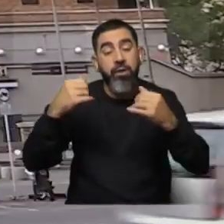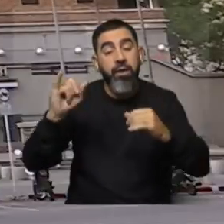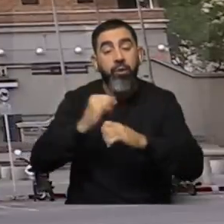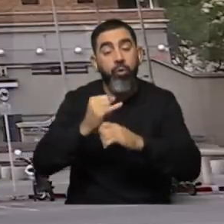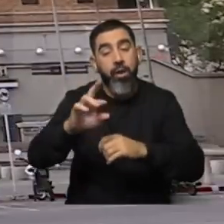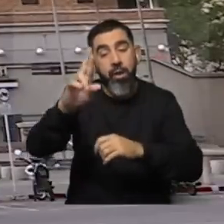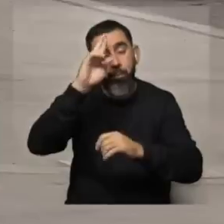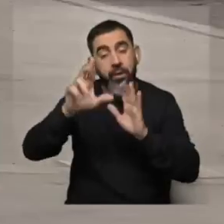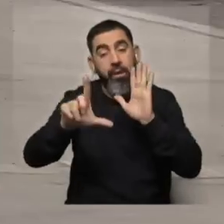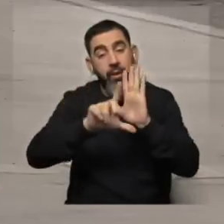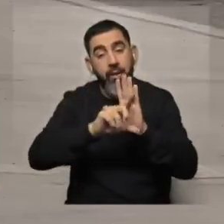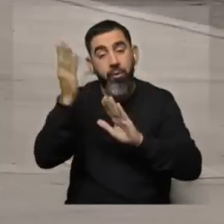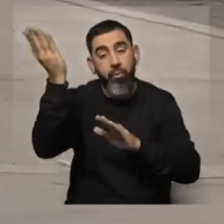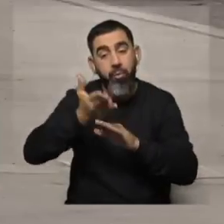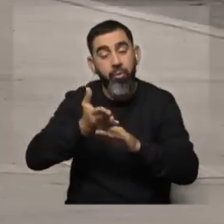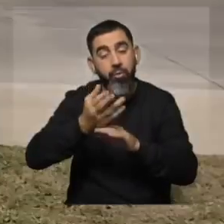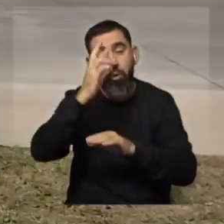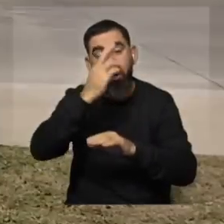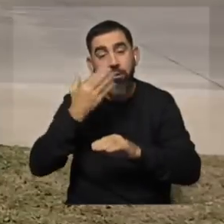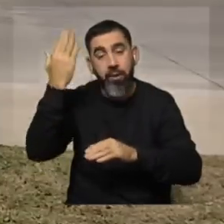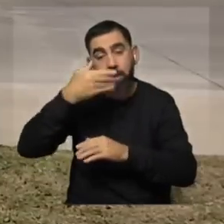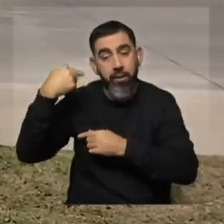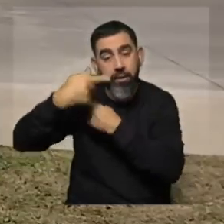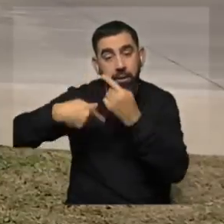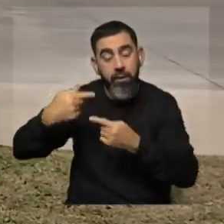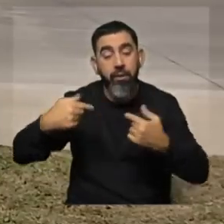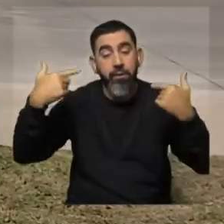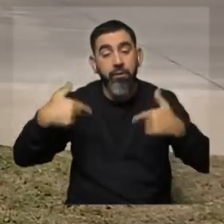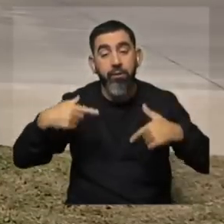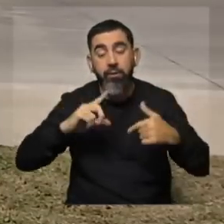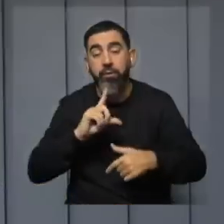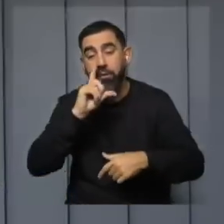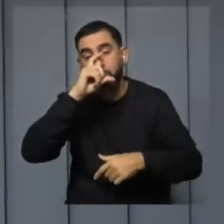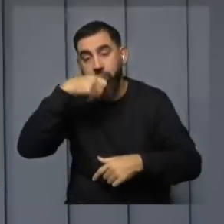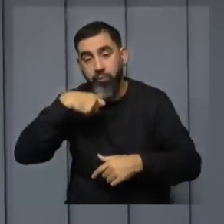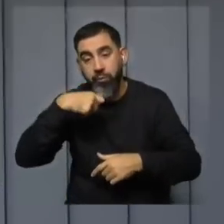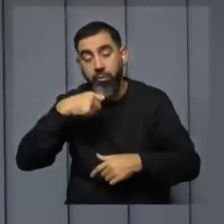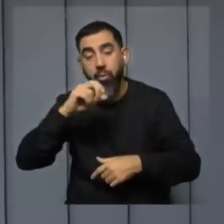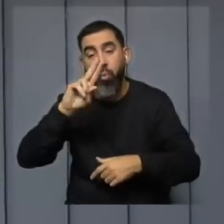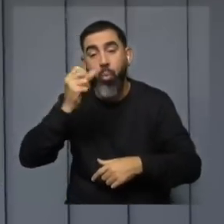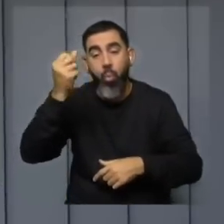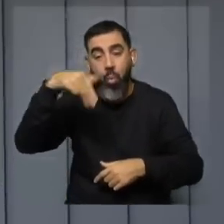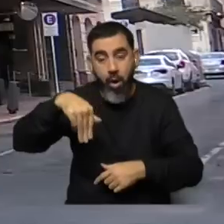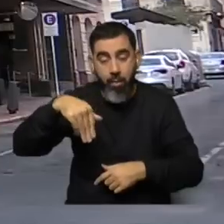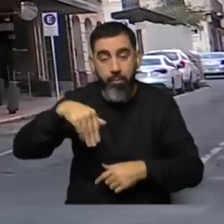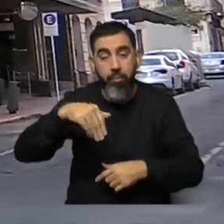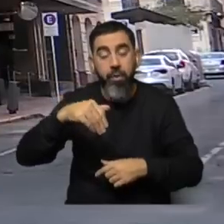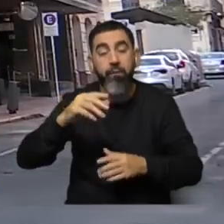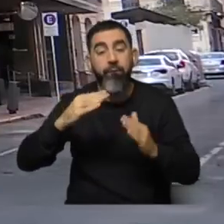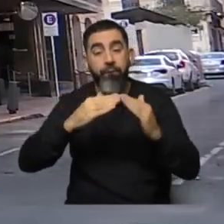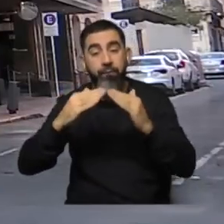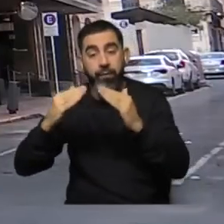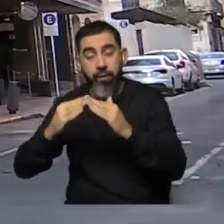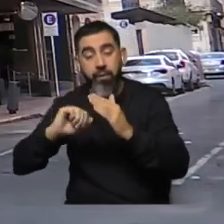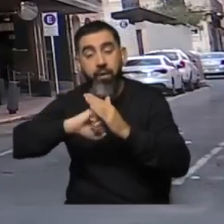cumplieron con la ley de cuotas para personas afrodescendientes la intendencia de Este vídeo la One la agencia Nacional de Vivienda